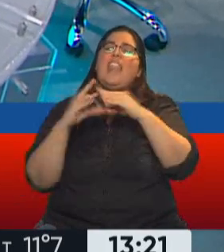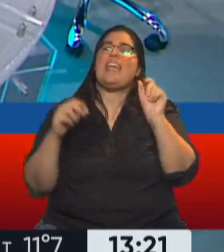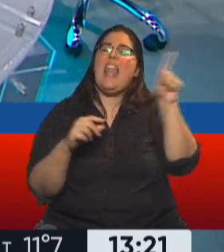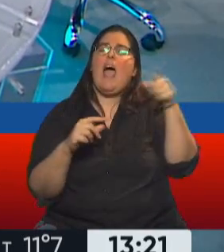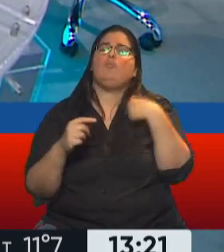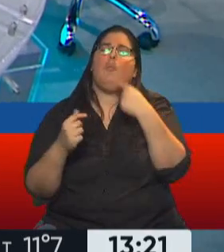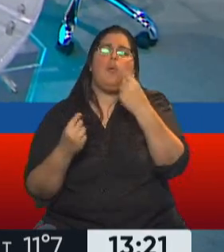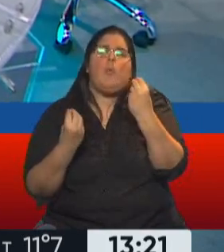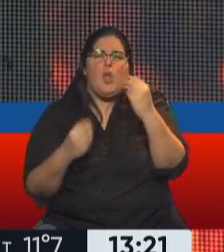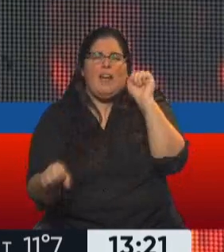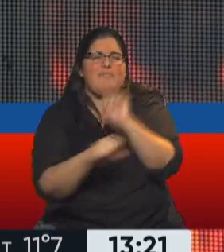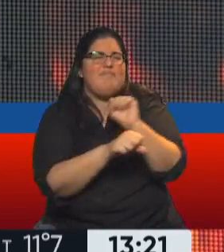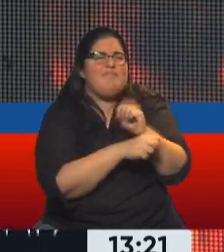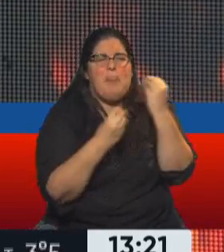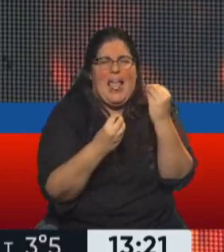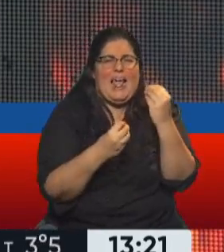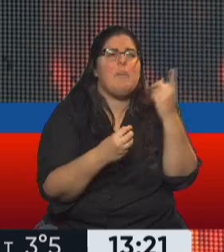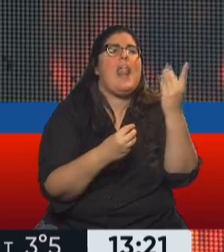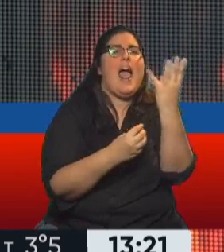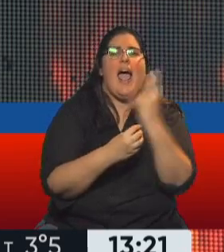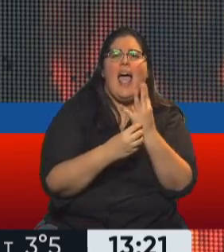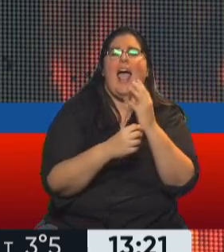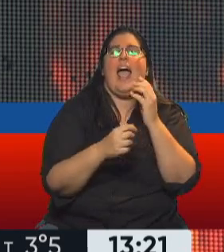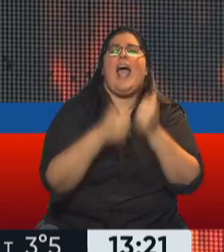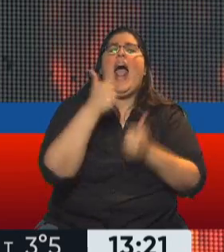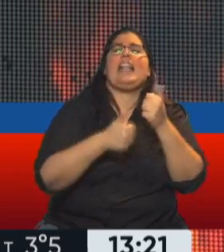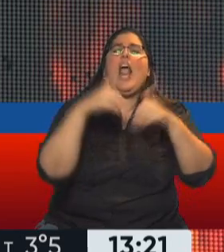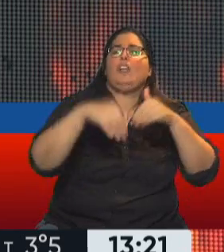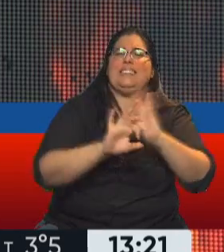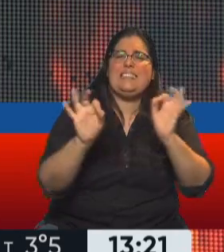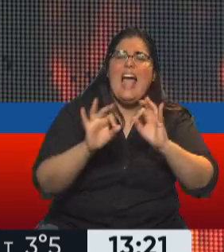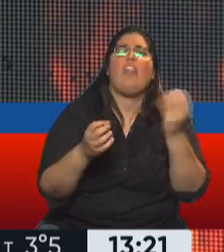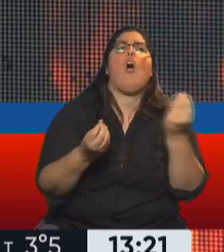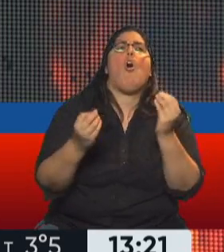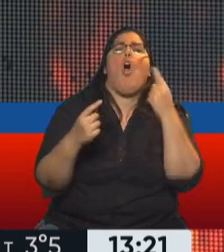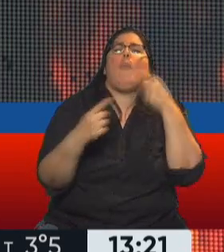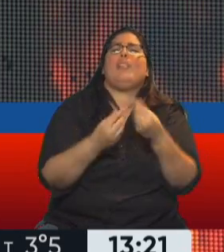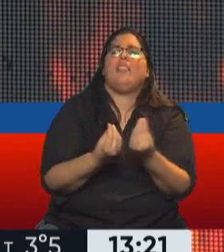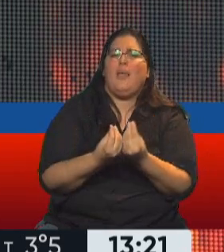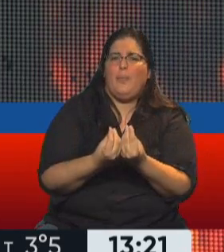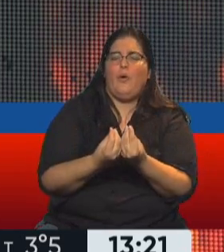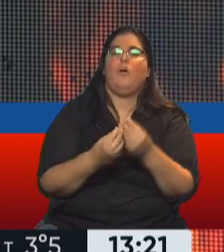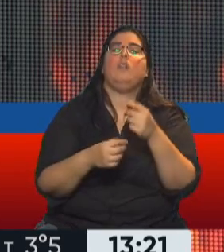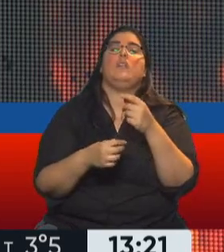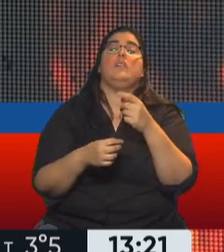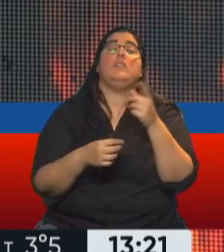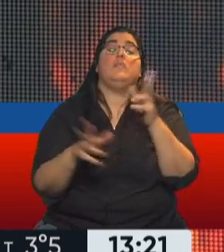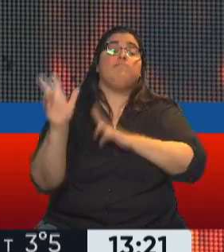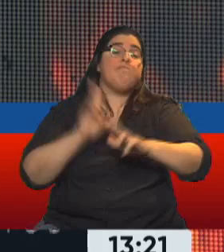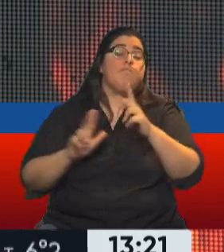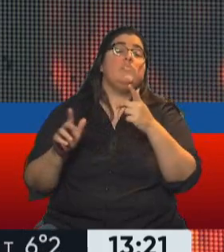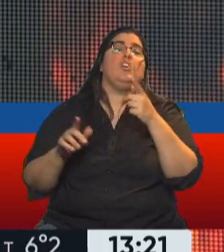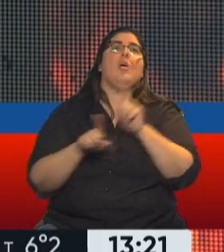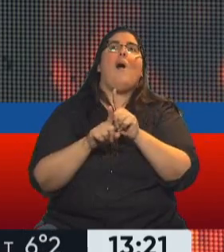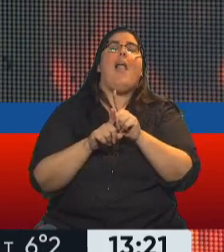lo que buscan? Que no compitan electoralmente, sacarlos de la carrera electoral. Y una de las hipótesis también es esto de que funcionen como moneda